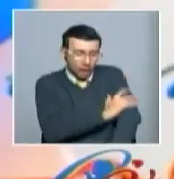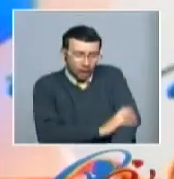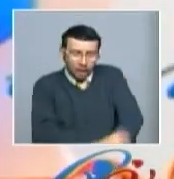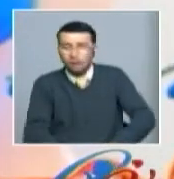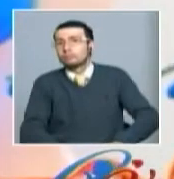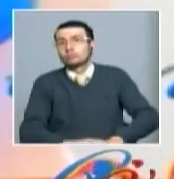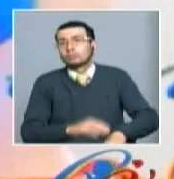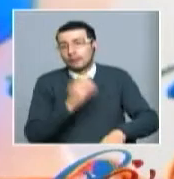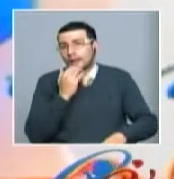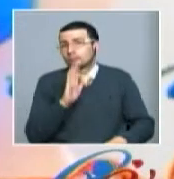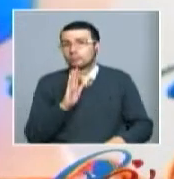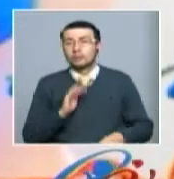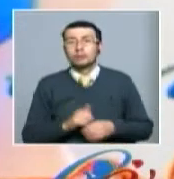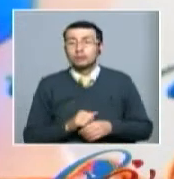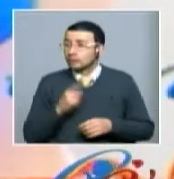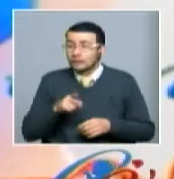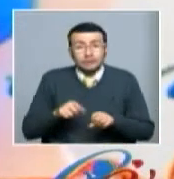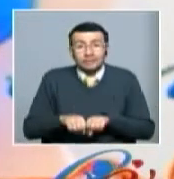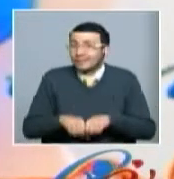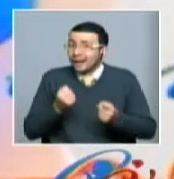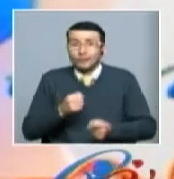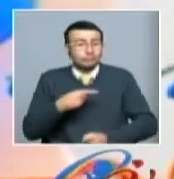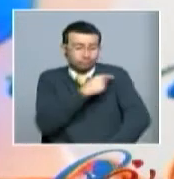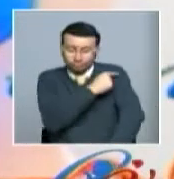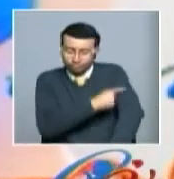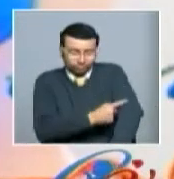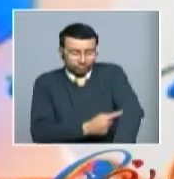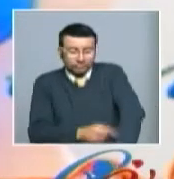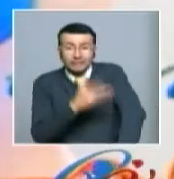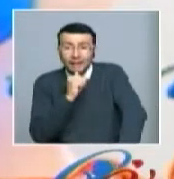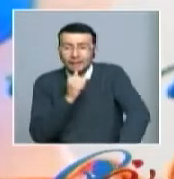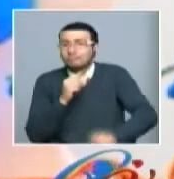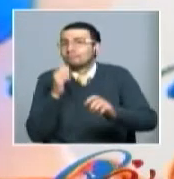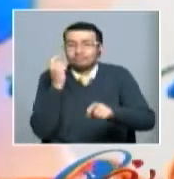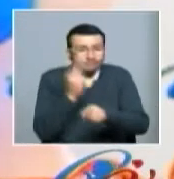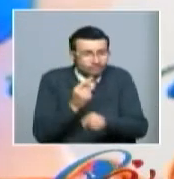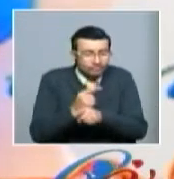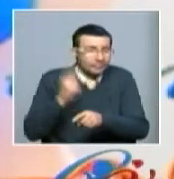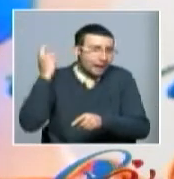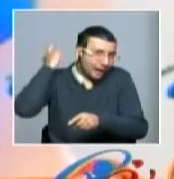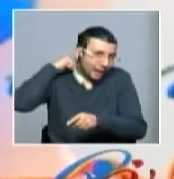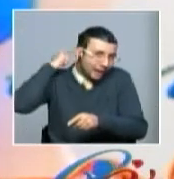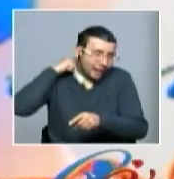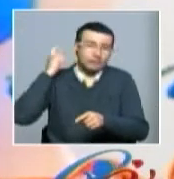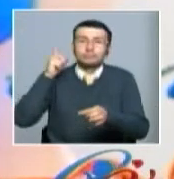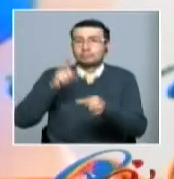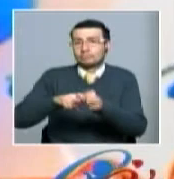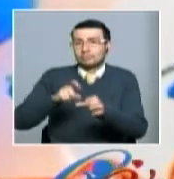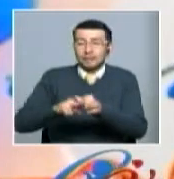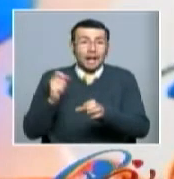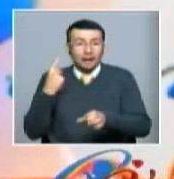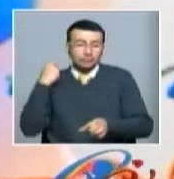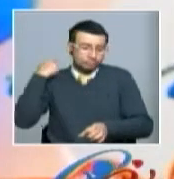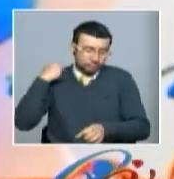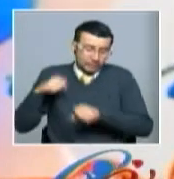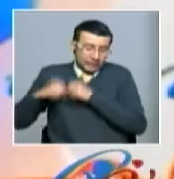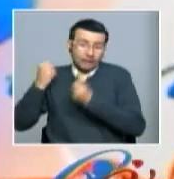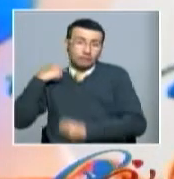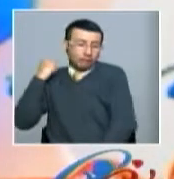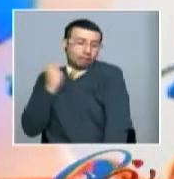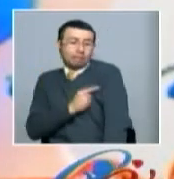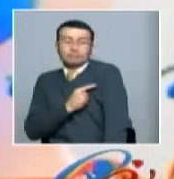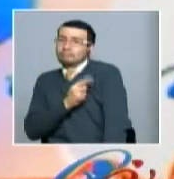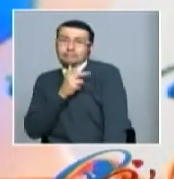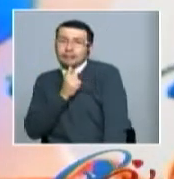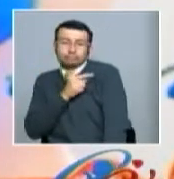miembro superior. Porque ya el daño no fue en una de estas ramas del plexo brachial, sino directamente en medulares o centrales. Médula y